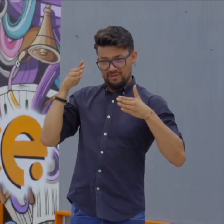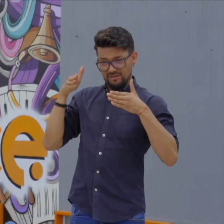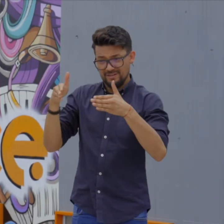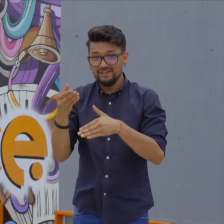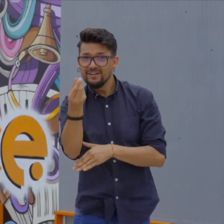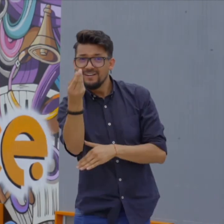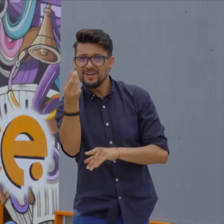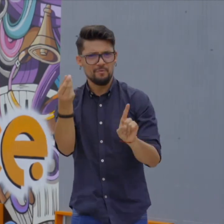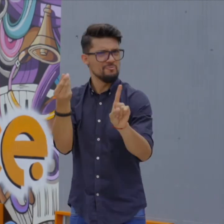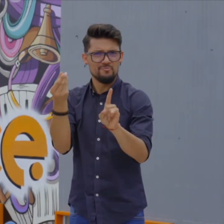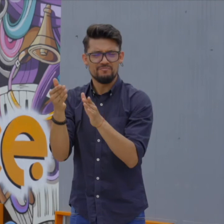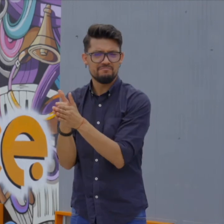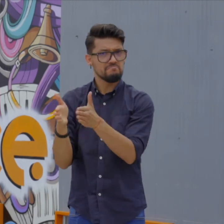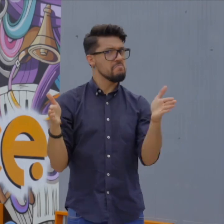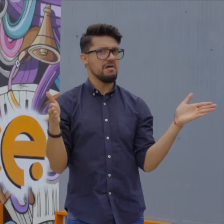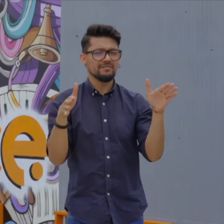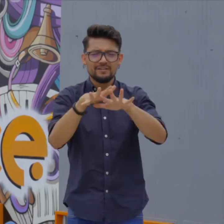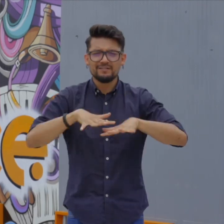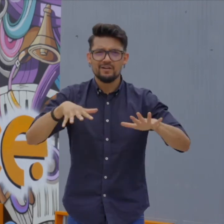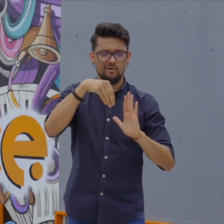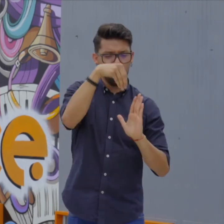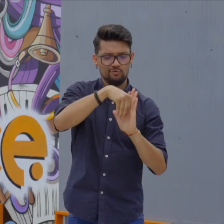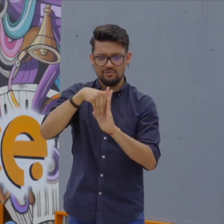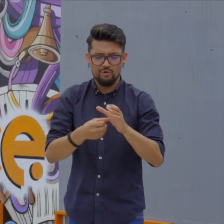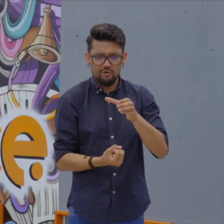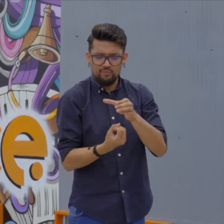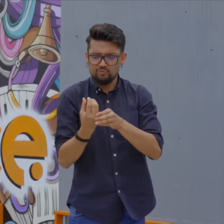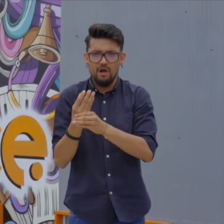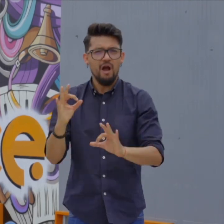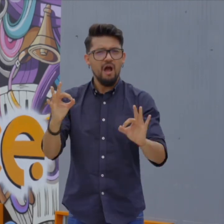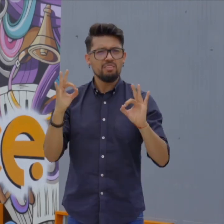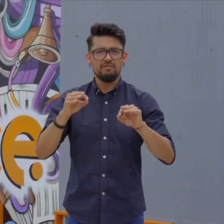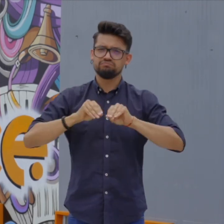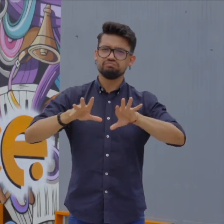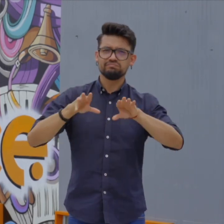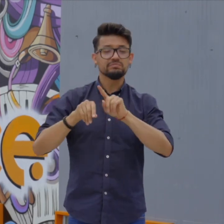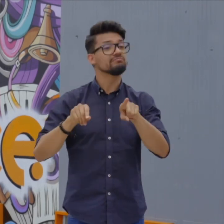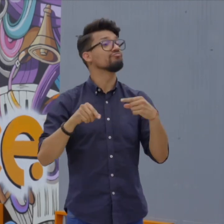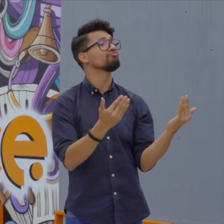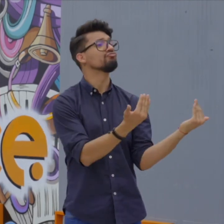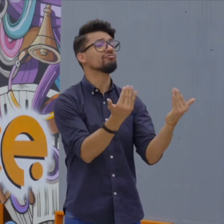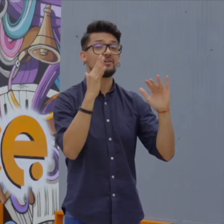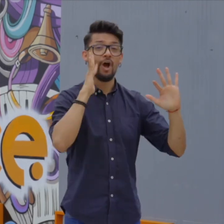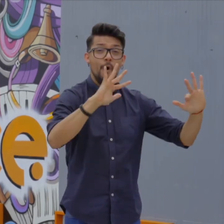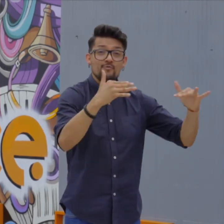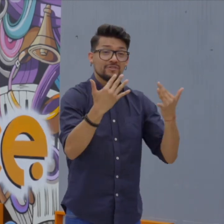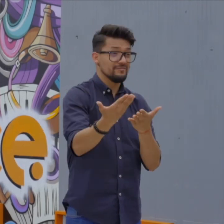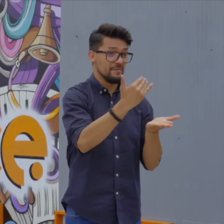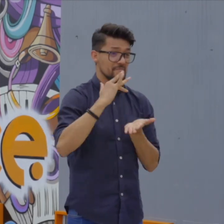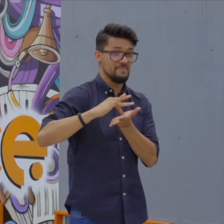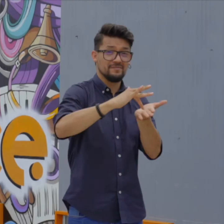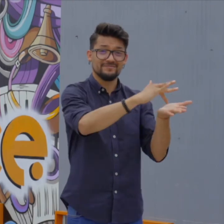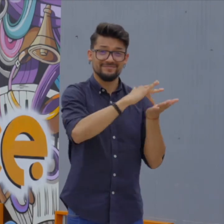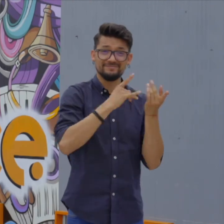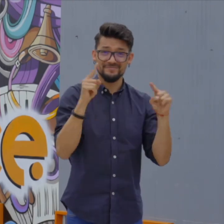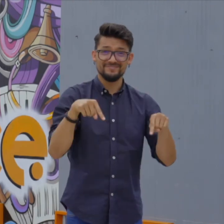económicos, sino también en la calidad de los contenidos y en la participación de nuestras audiencias.